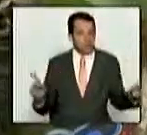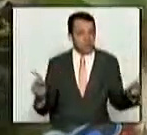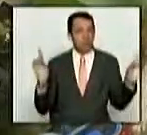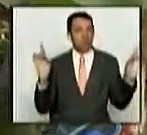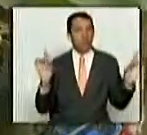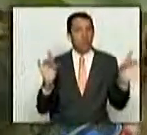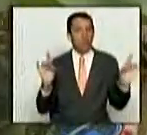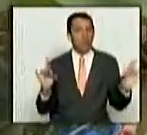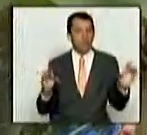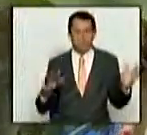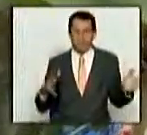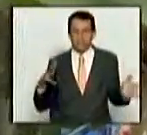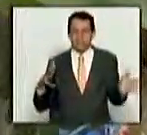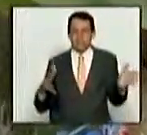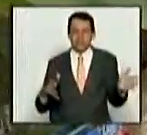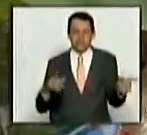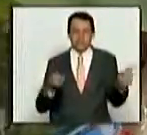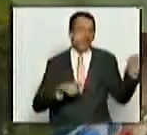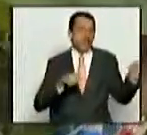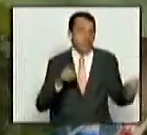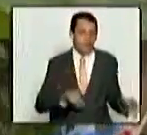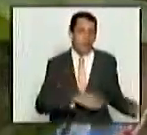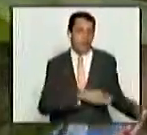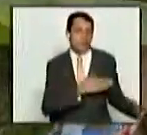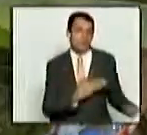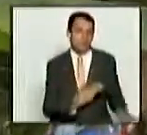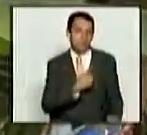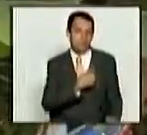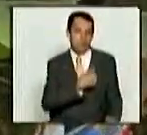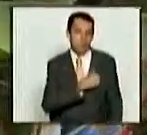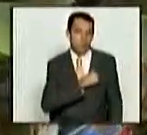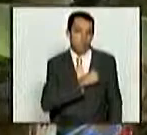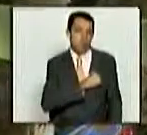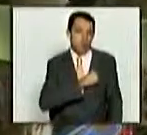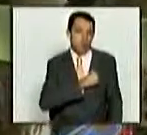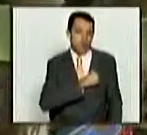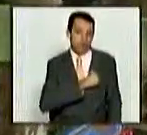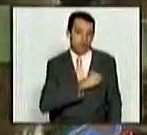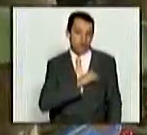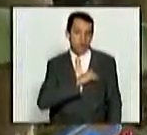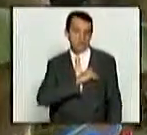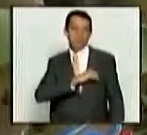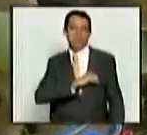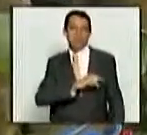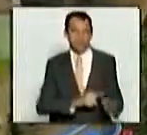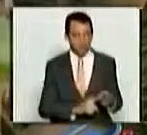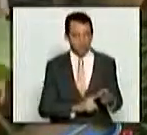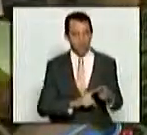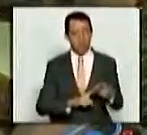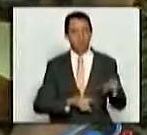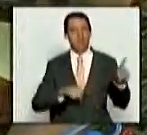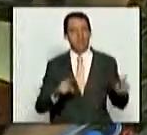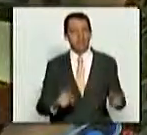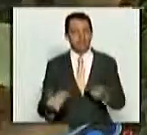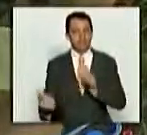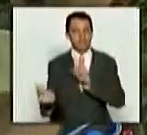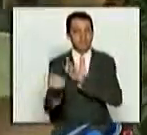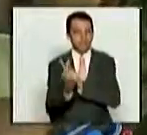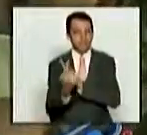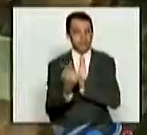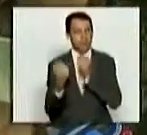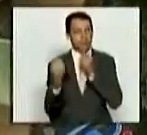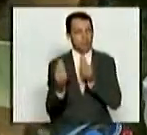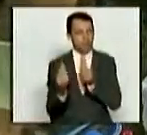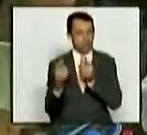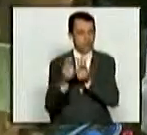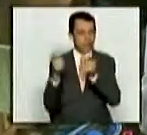mundo, la principal causa de muerte en el mundo es la enfermedad cardiovascular. Pero por lo que más consultan los pacientes es por